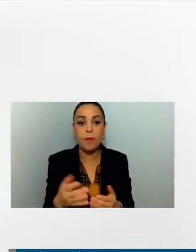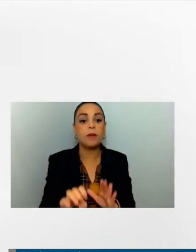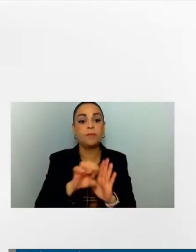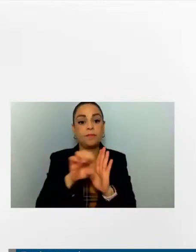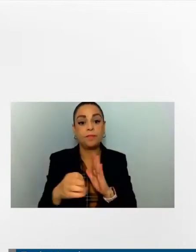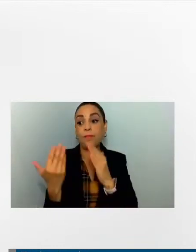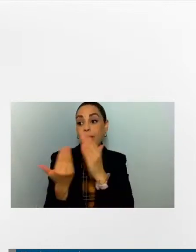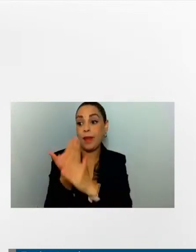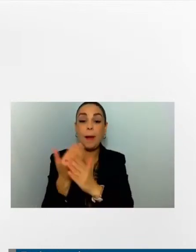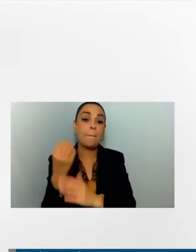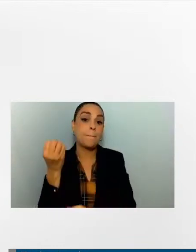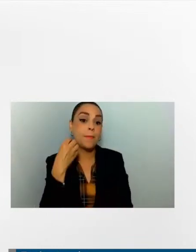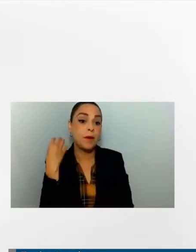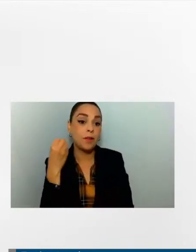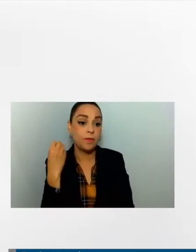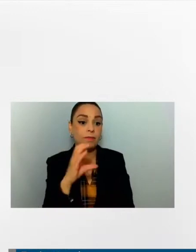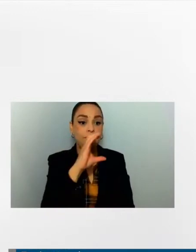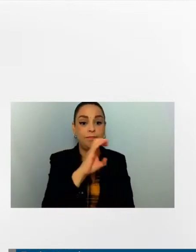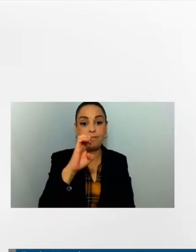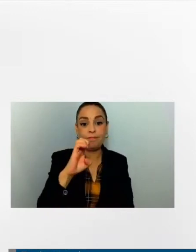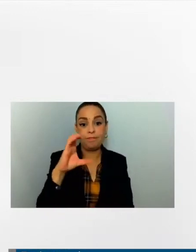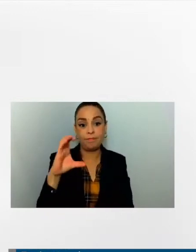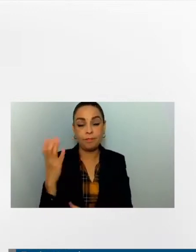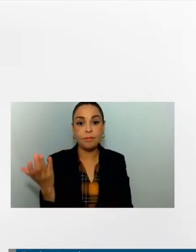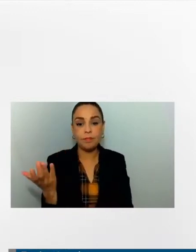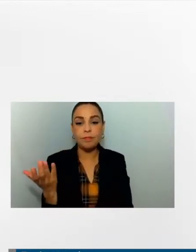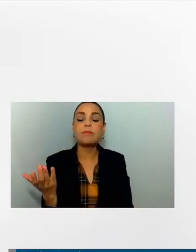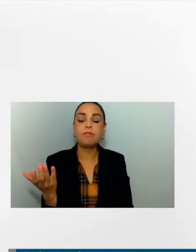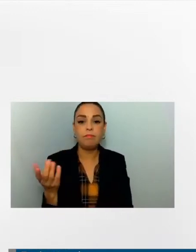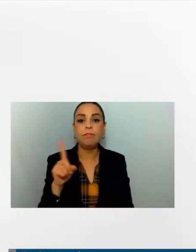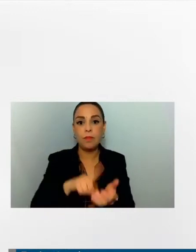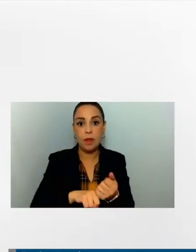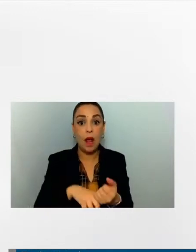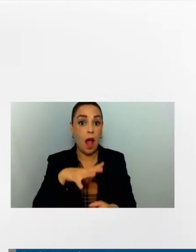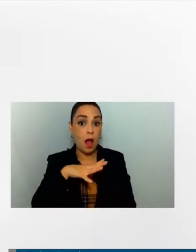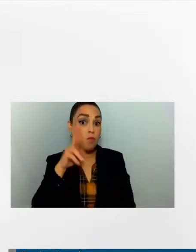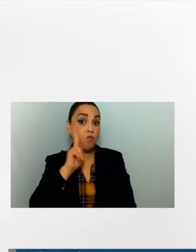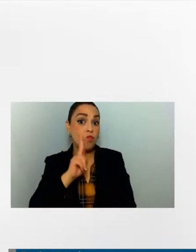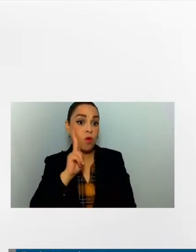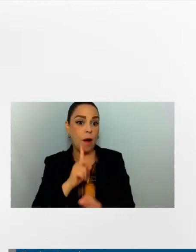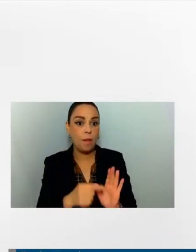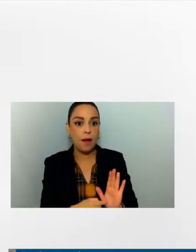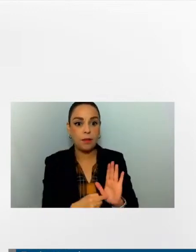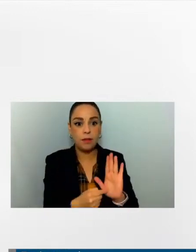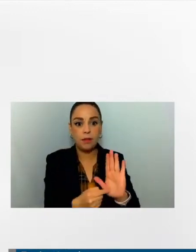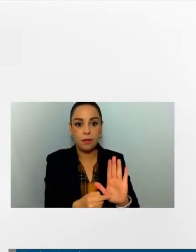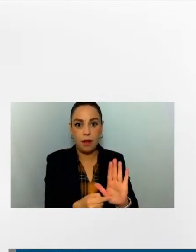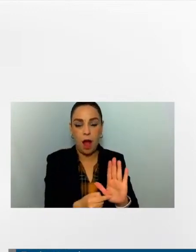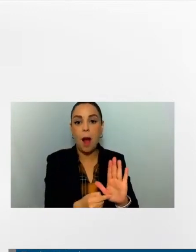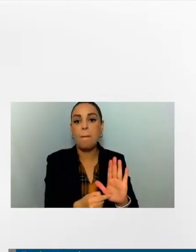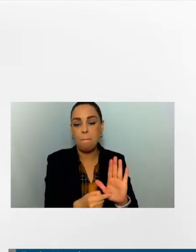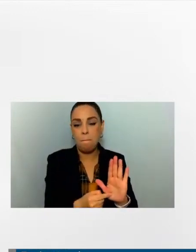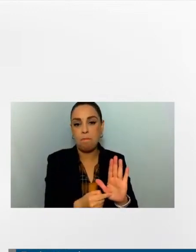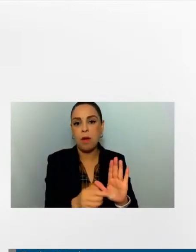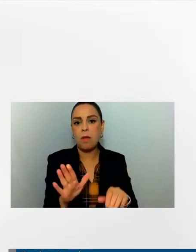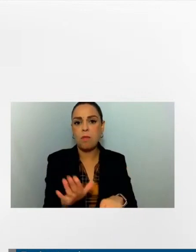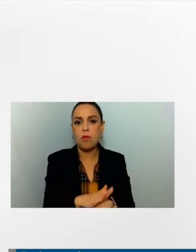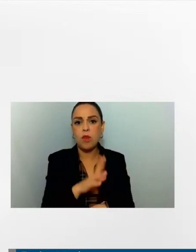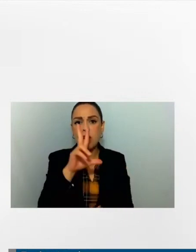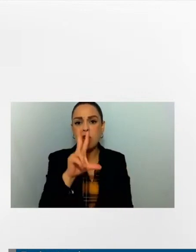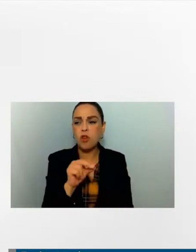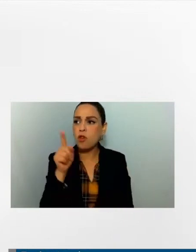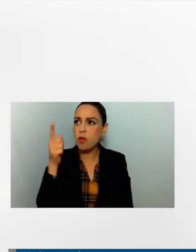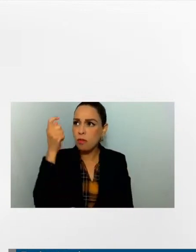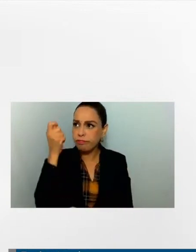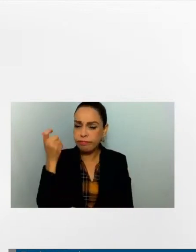que tuvimos en el SEC, ¿tenemos evidencia empírica que nos diga por qué los progenitores no están pagando los